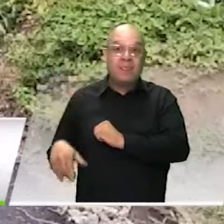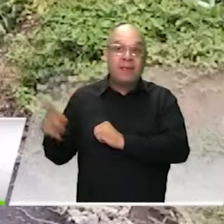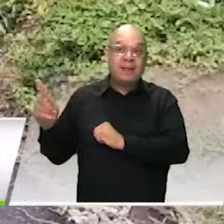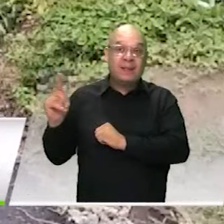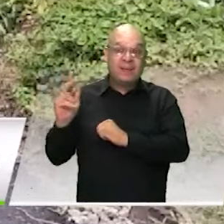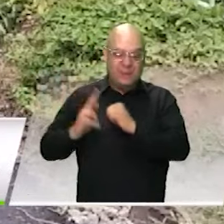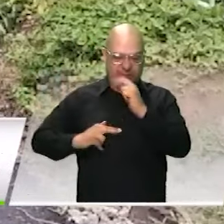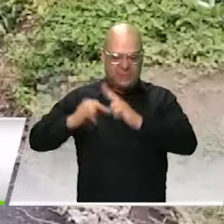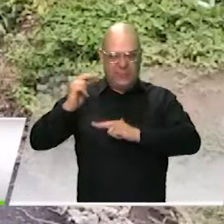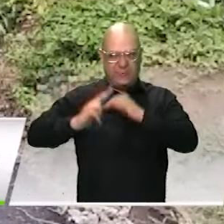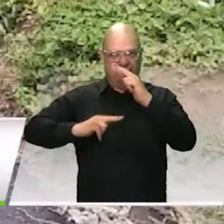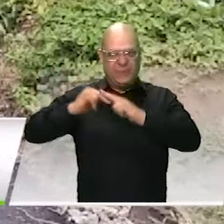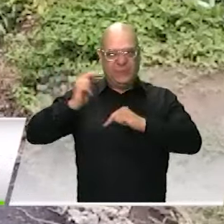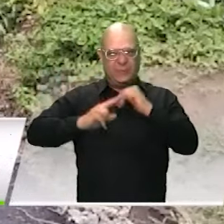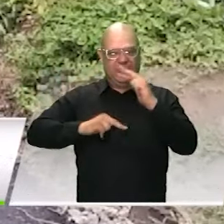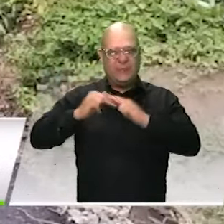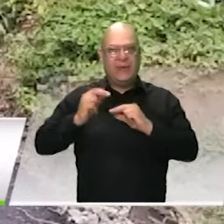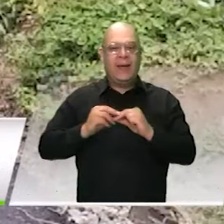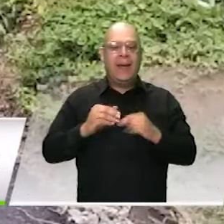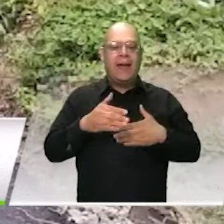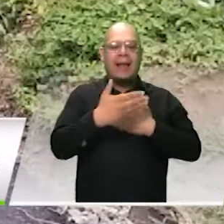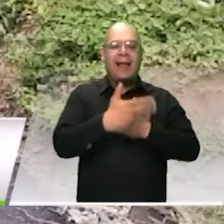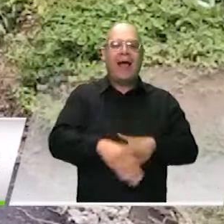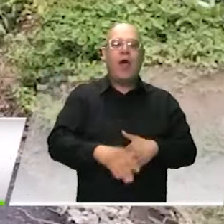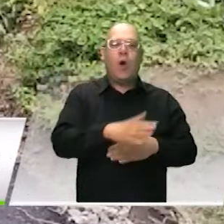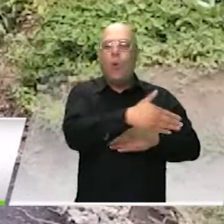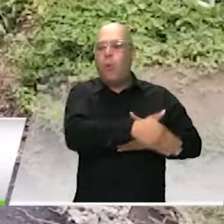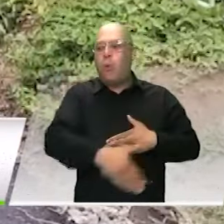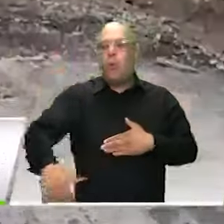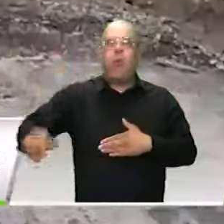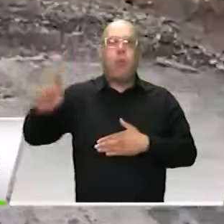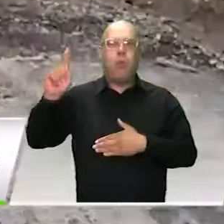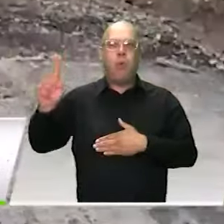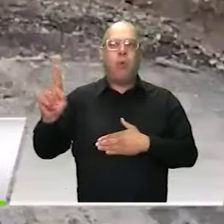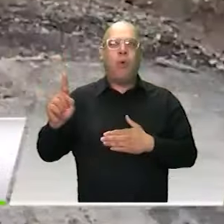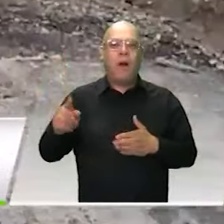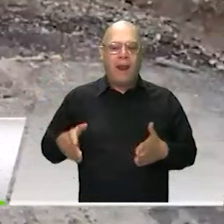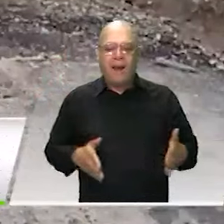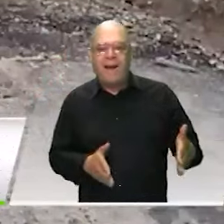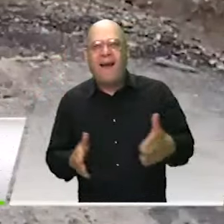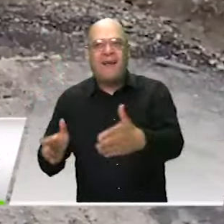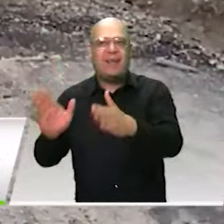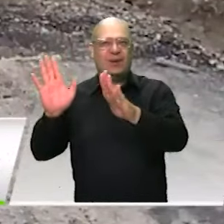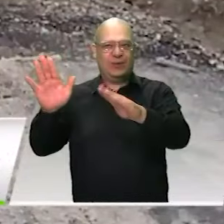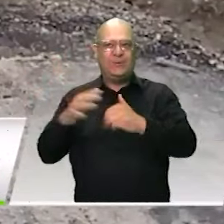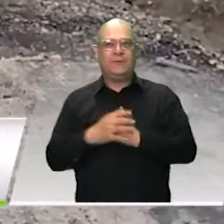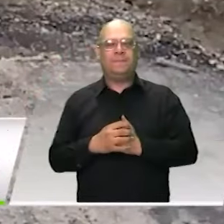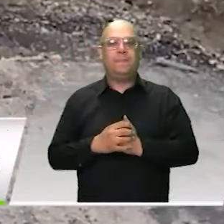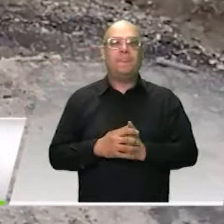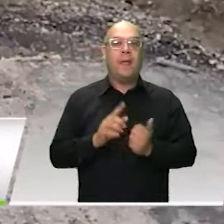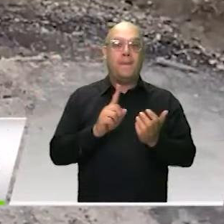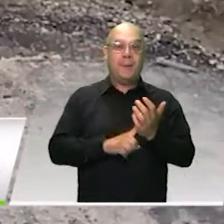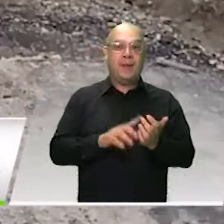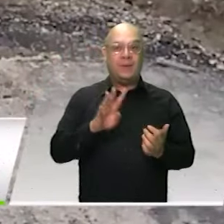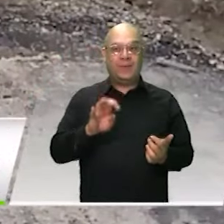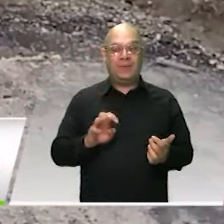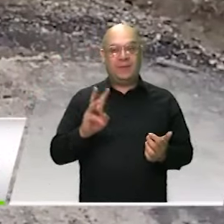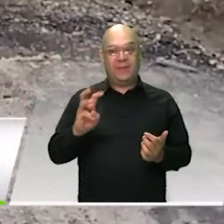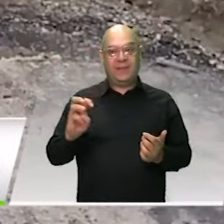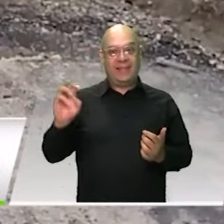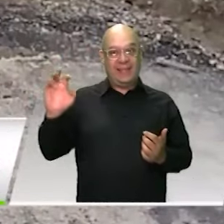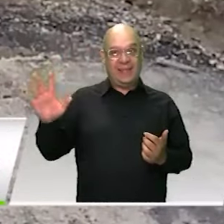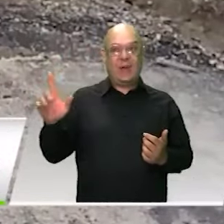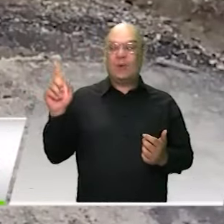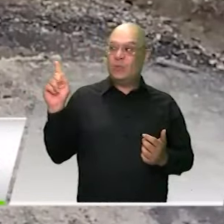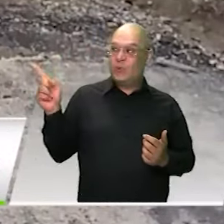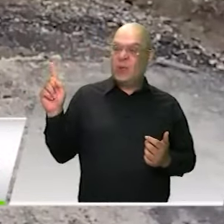infraestructura tramo uno perteneciente a la vida del renacimiento hasta el año 1985 esta era la vía que